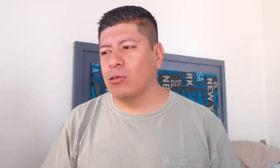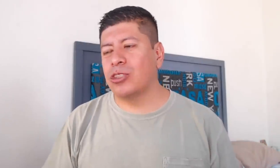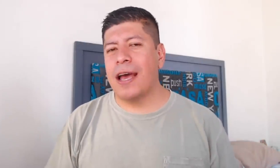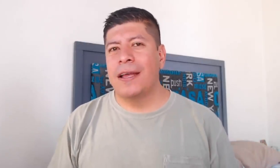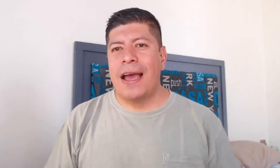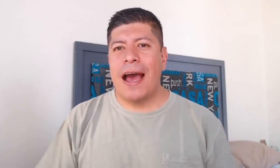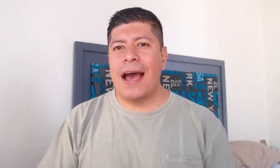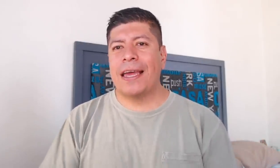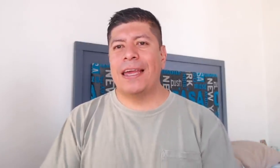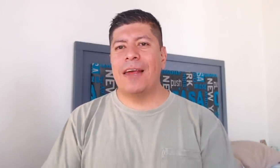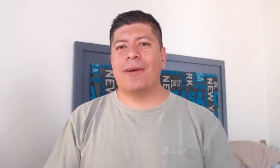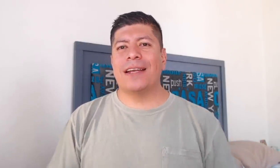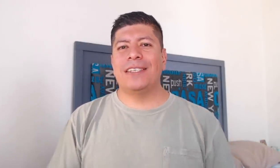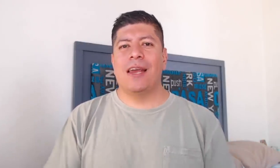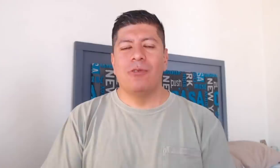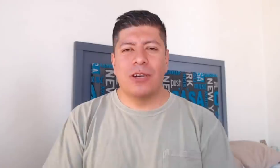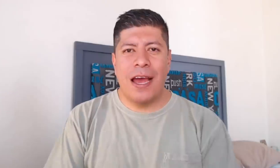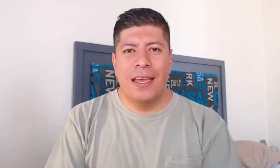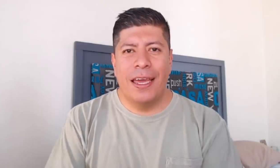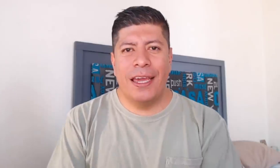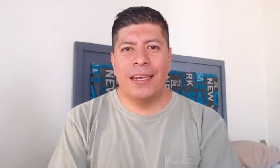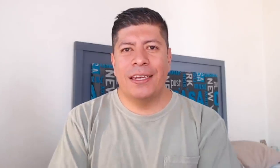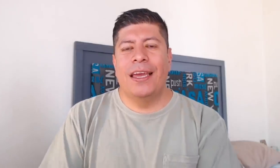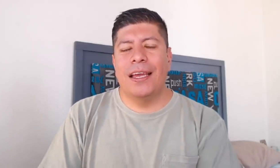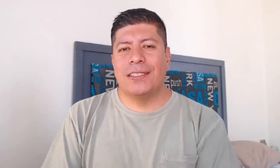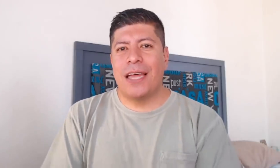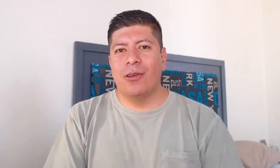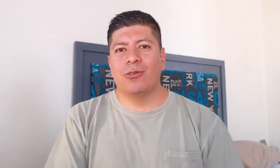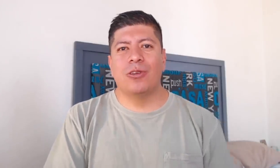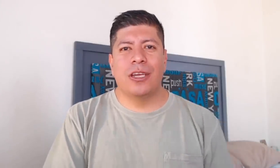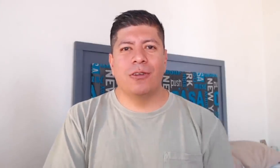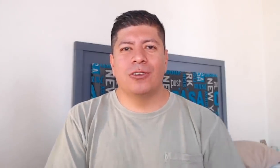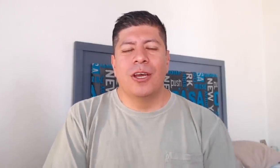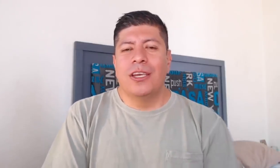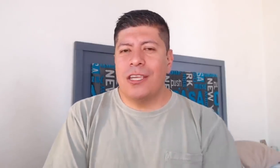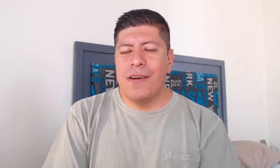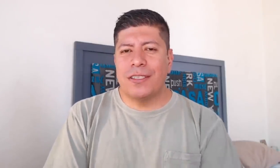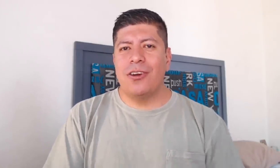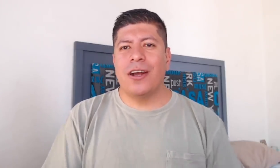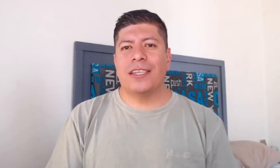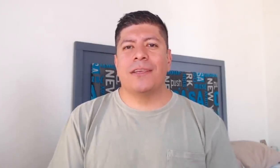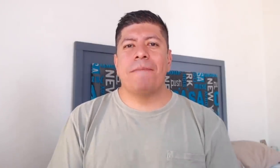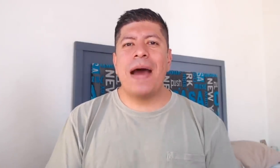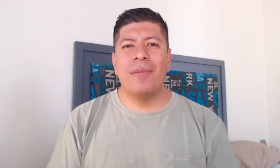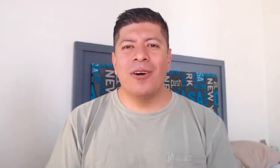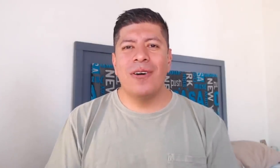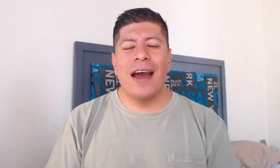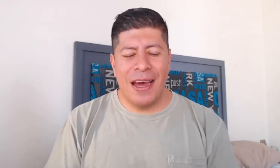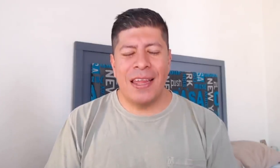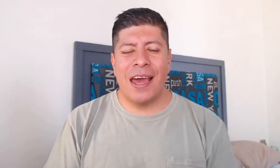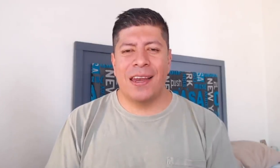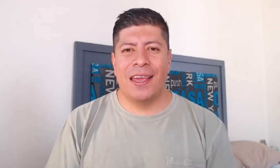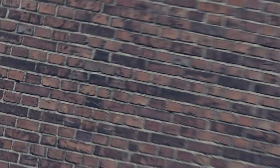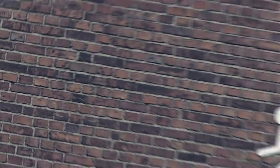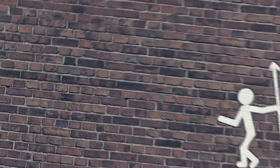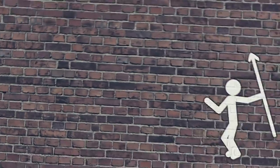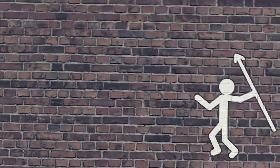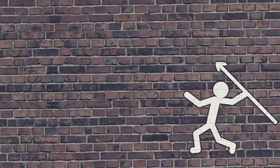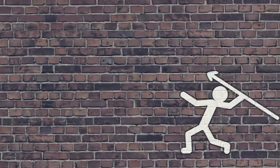se le acusa a Genaro García Luna en Estados Unidos. Señoras y señores, vamos a